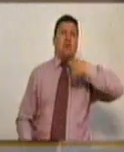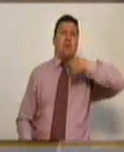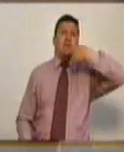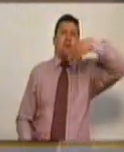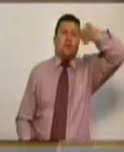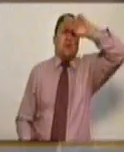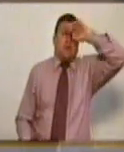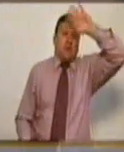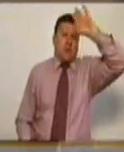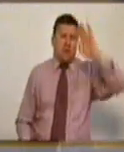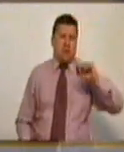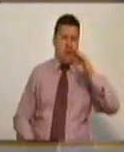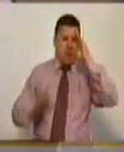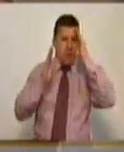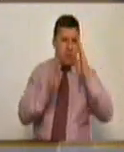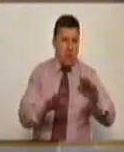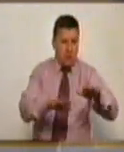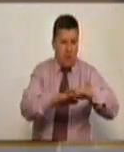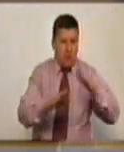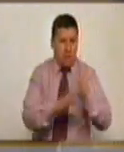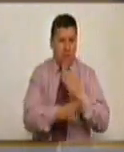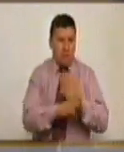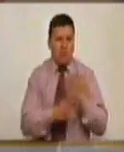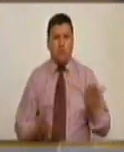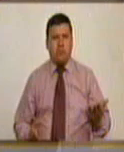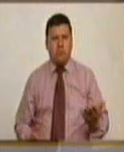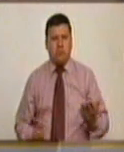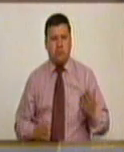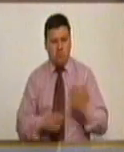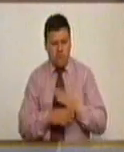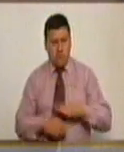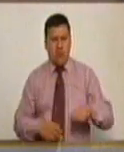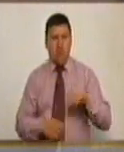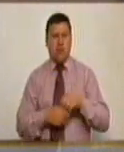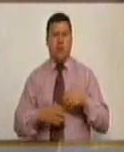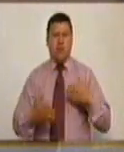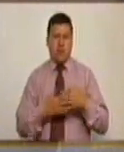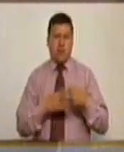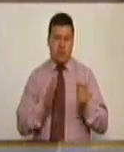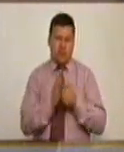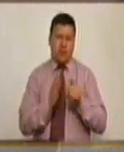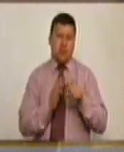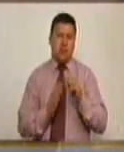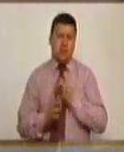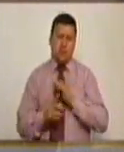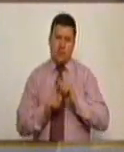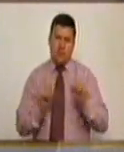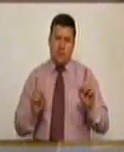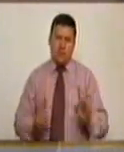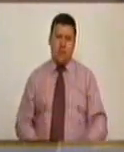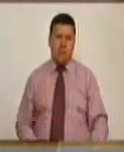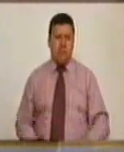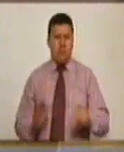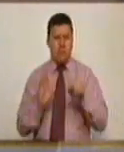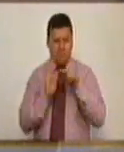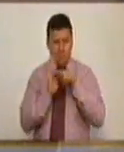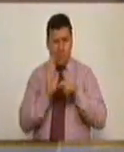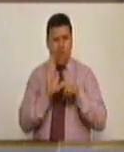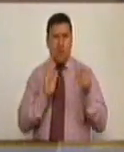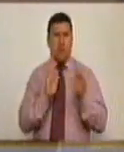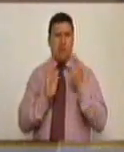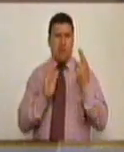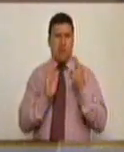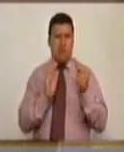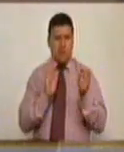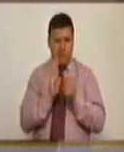yo para atender un sector como ese una zona como esa que necesitaba un tratamiento diferente Una normativa repito